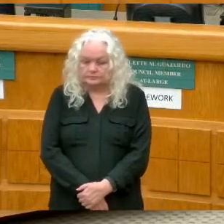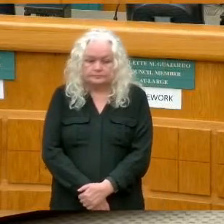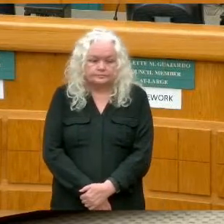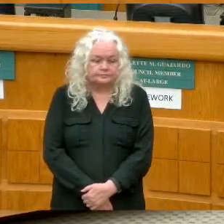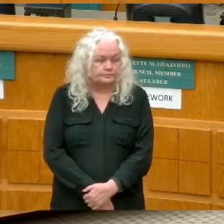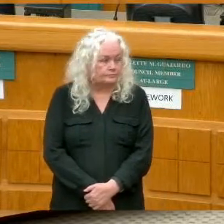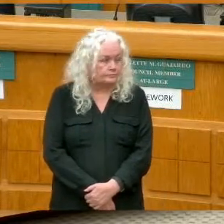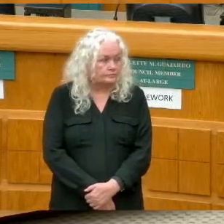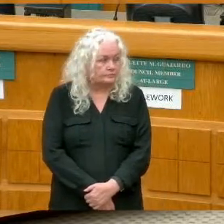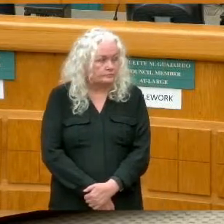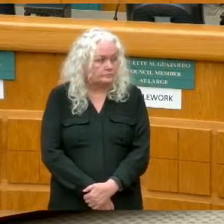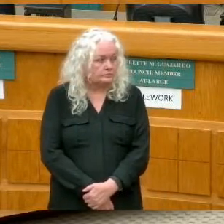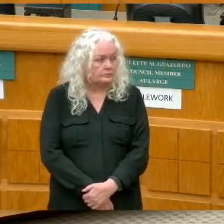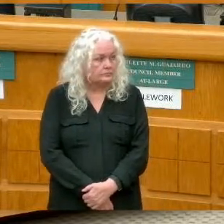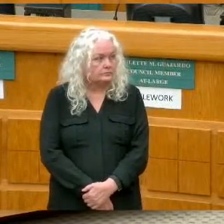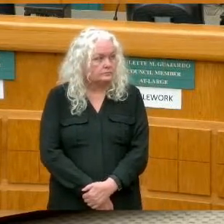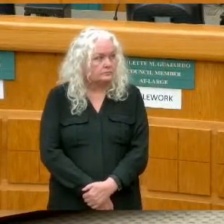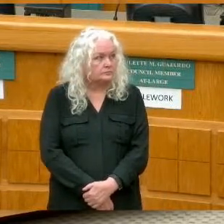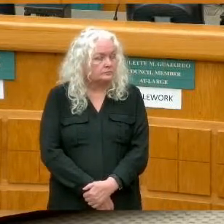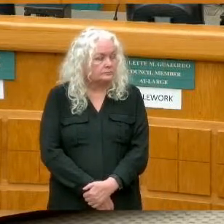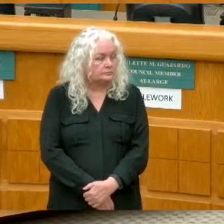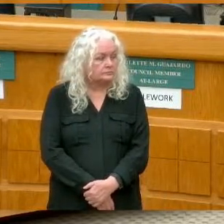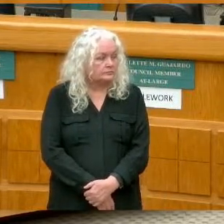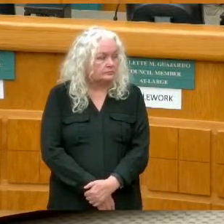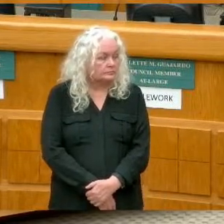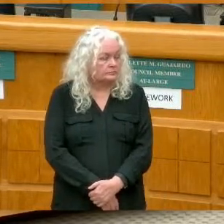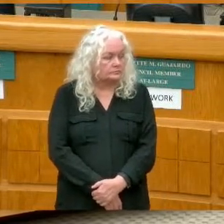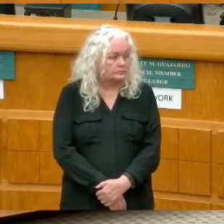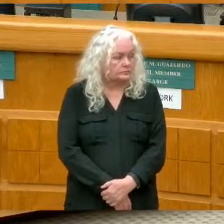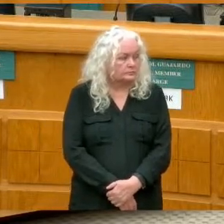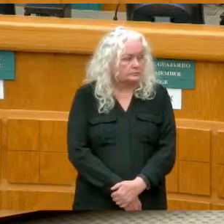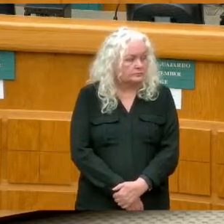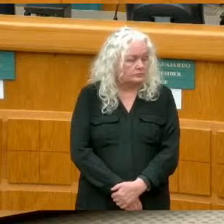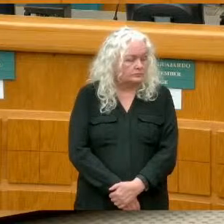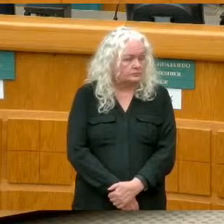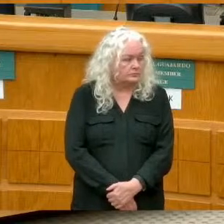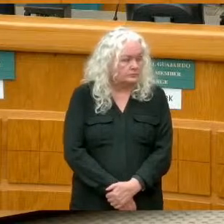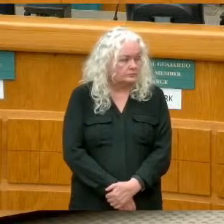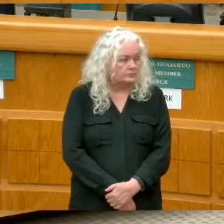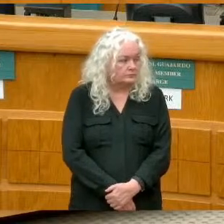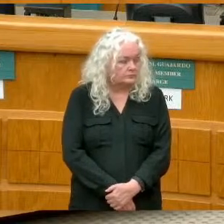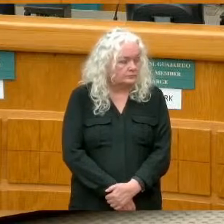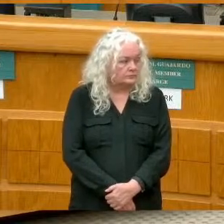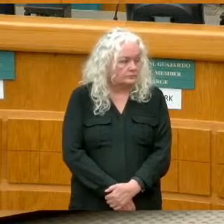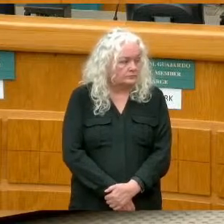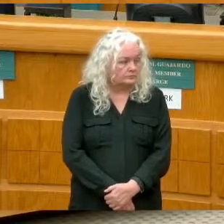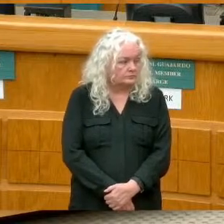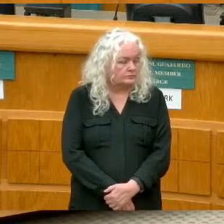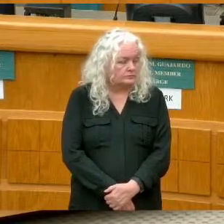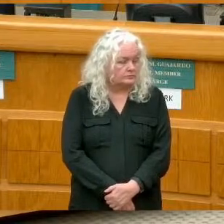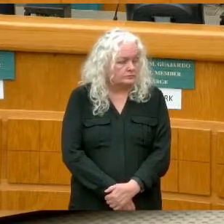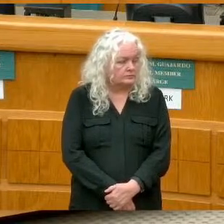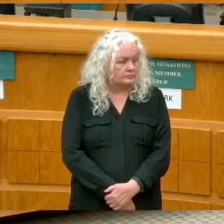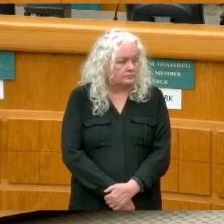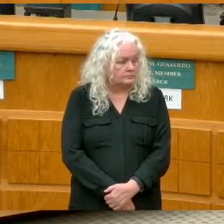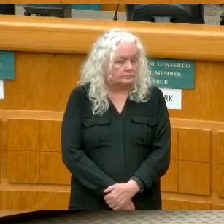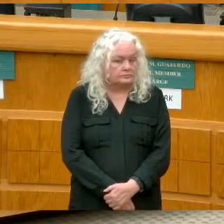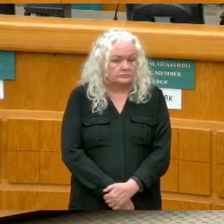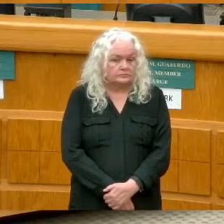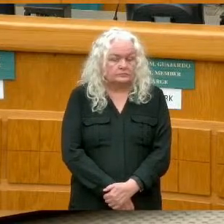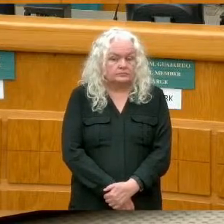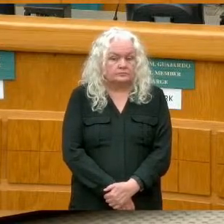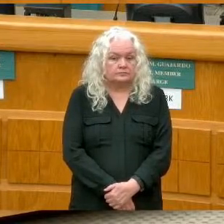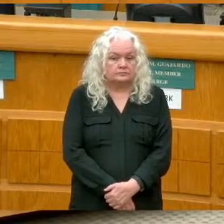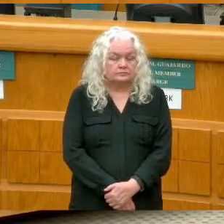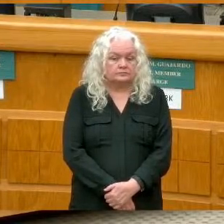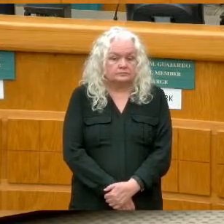fallecimientos debido al virus. Cuando una persona enferma seriamente puede morir. El radio de muerte es de 1 en 52 personas. En cuanto al fin